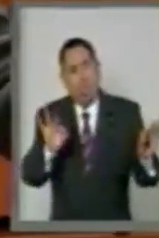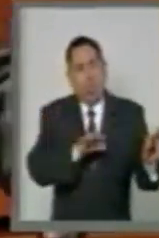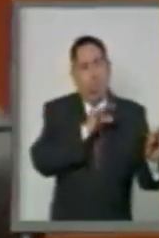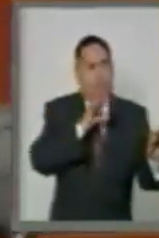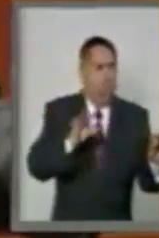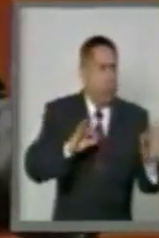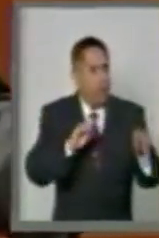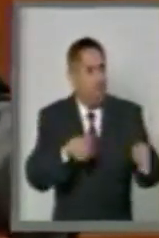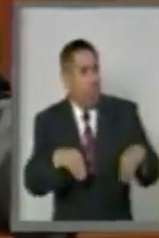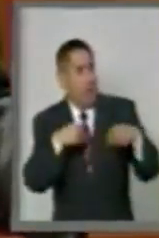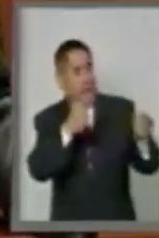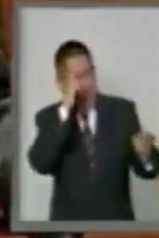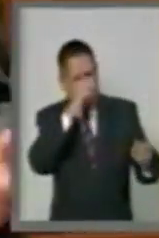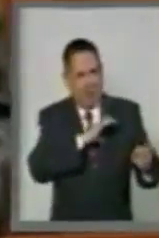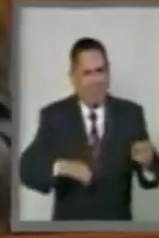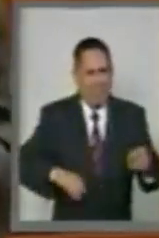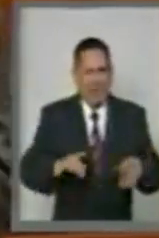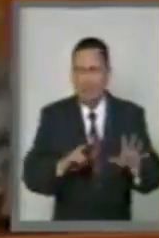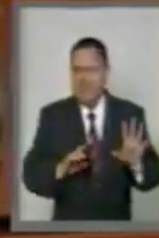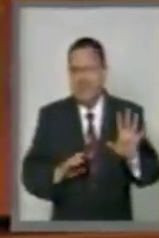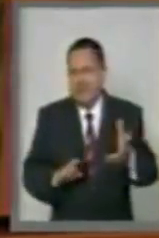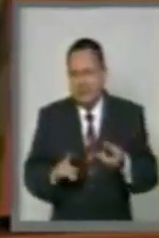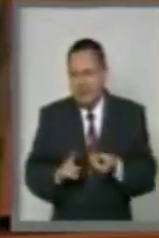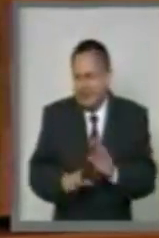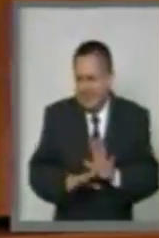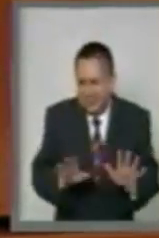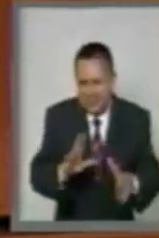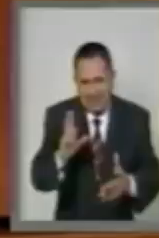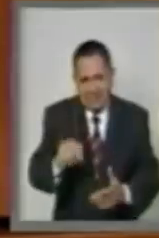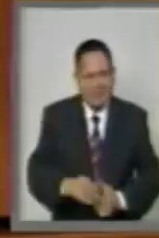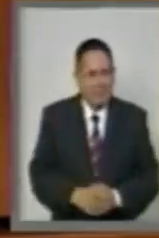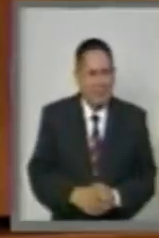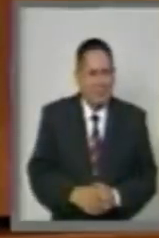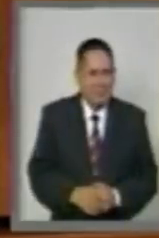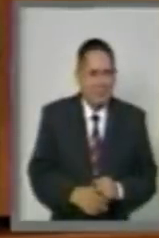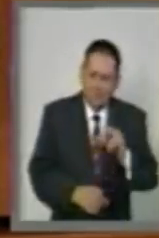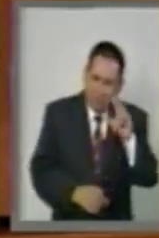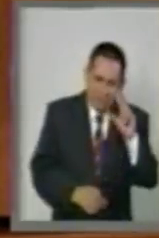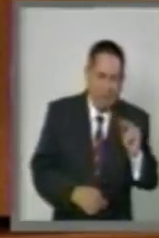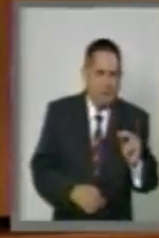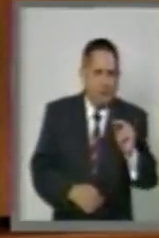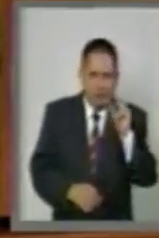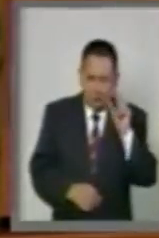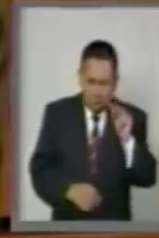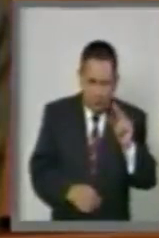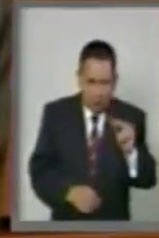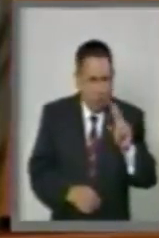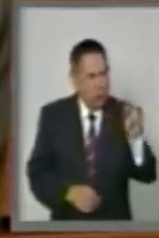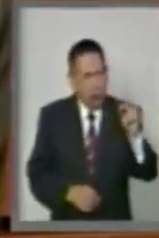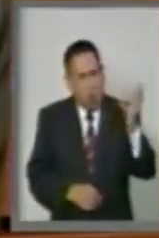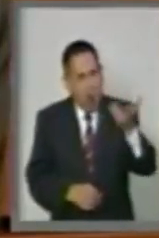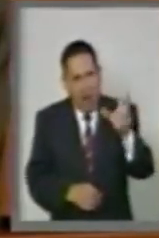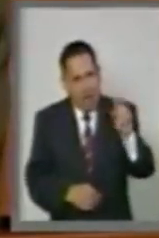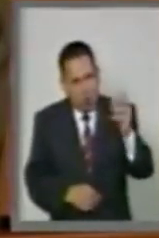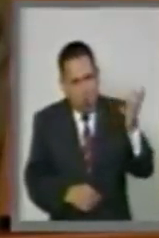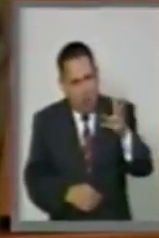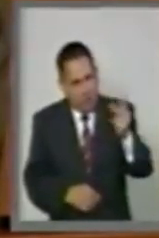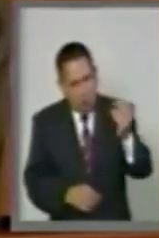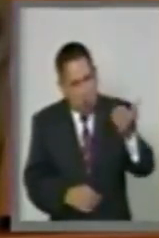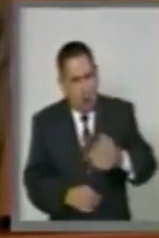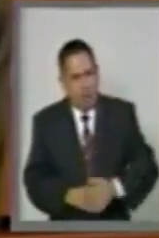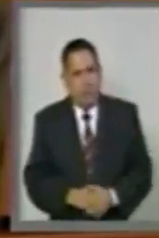la presidencia, pero ¿de dónde? No lo haga, no lo